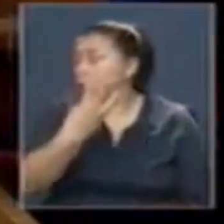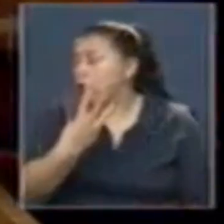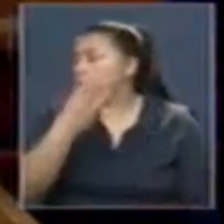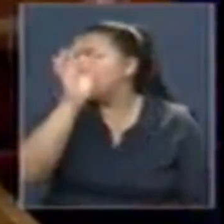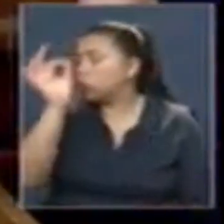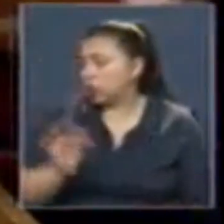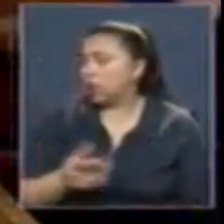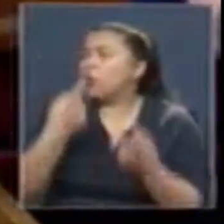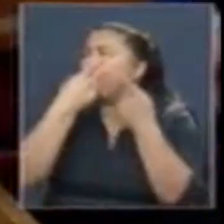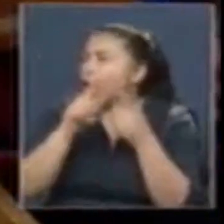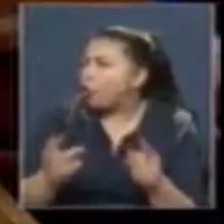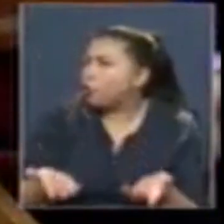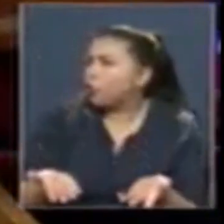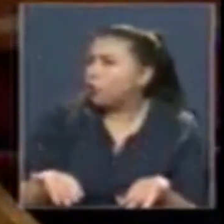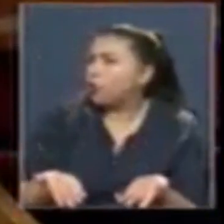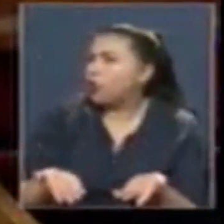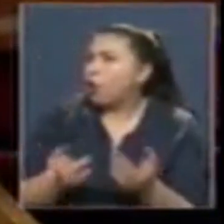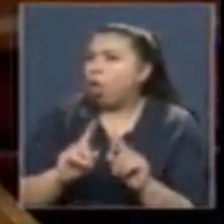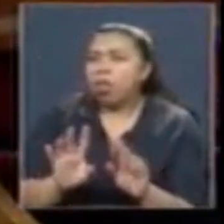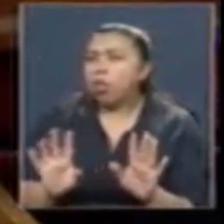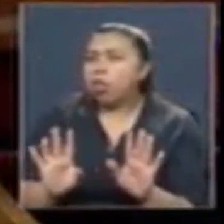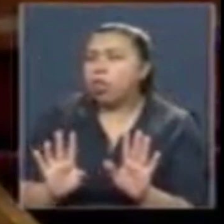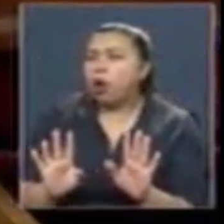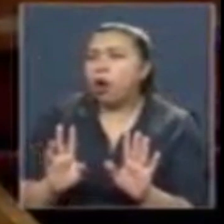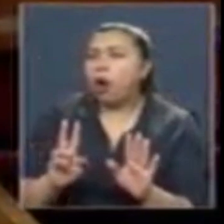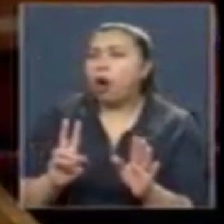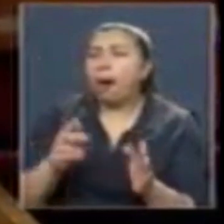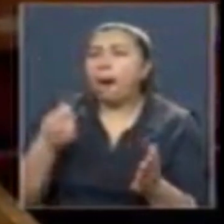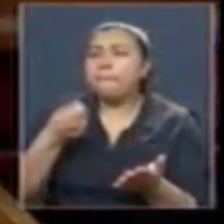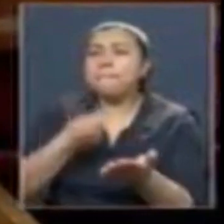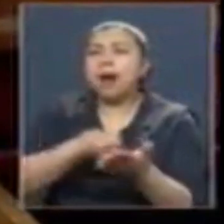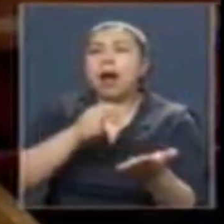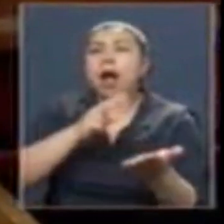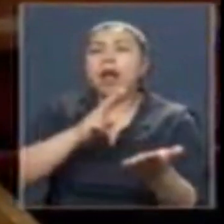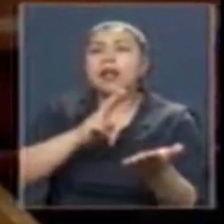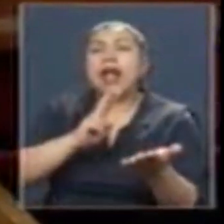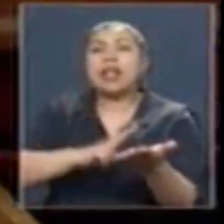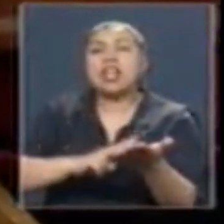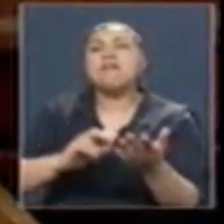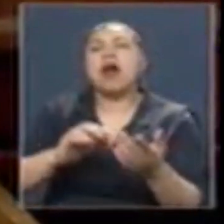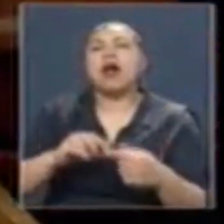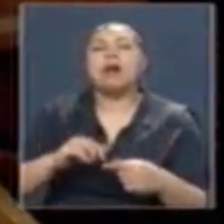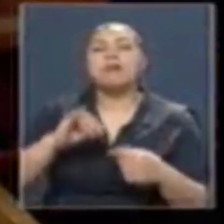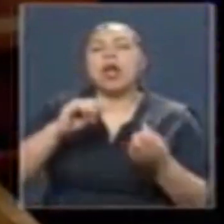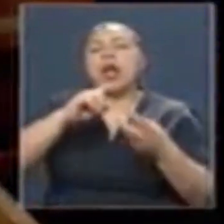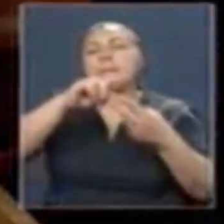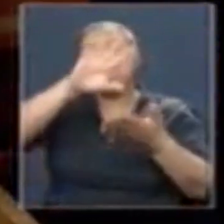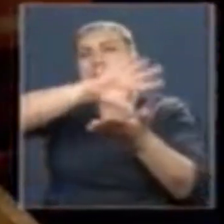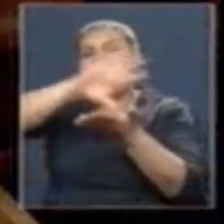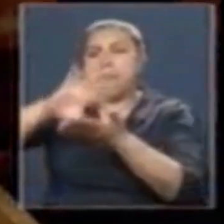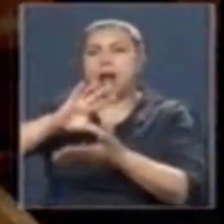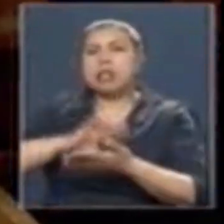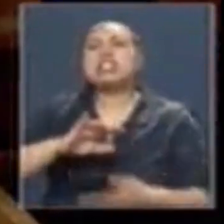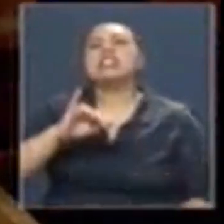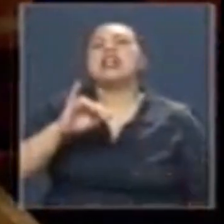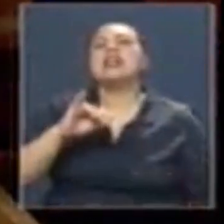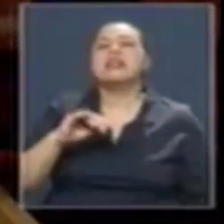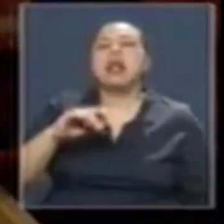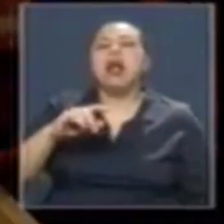Otros, derechamente, no le aplican el IVA, como Gran Bretaña, Corea, Rusia e Irlanda, por nombrar algunos otros